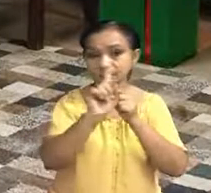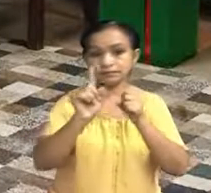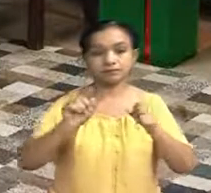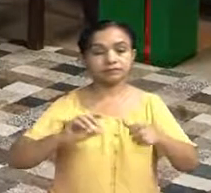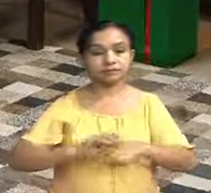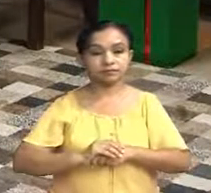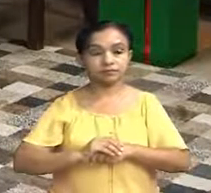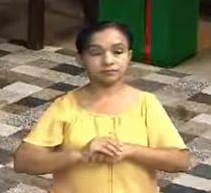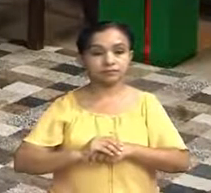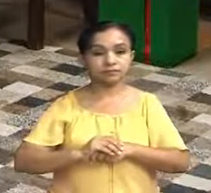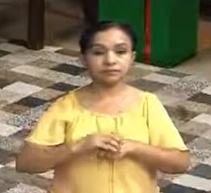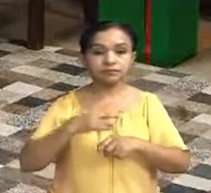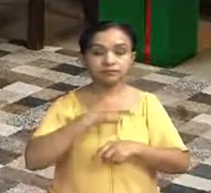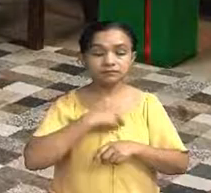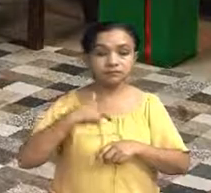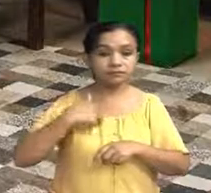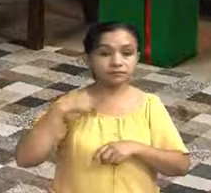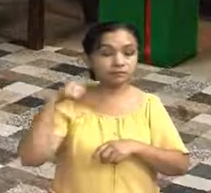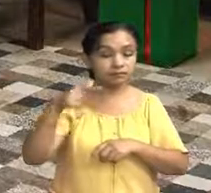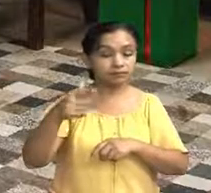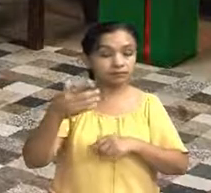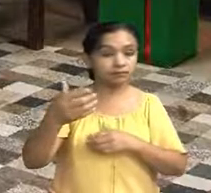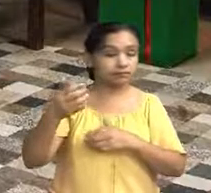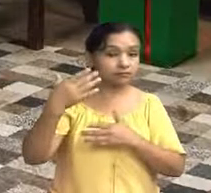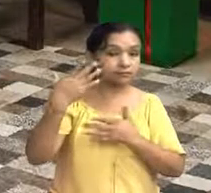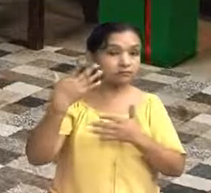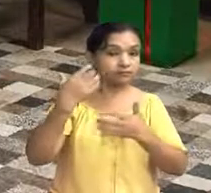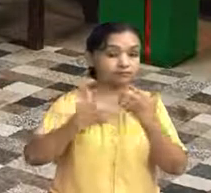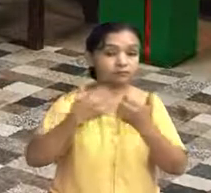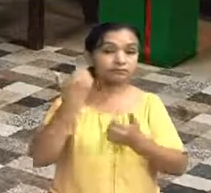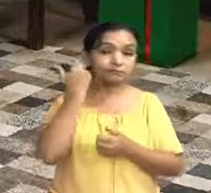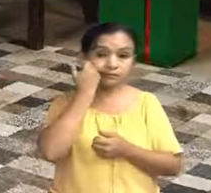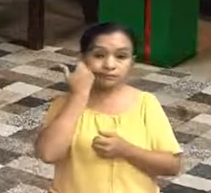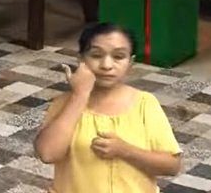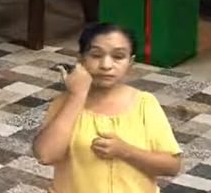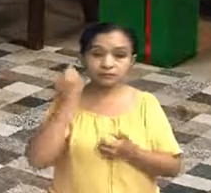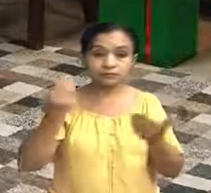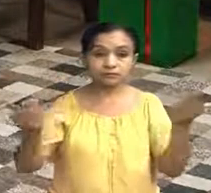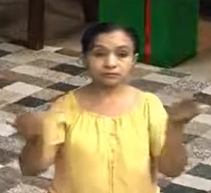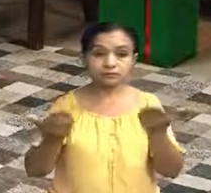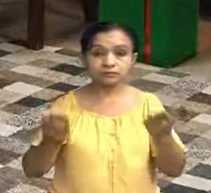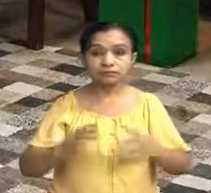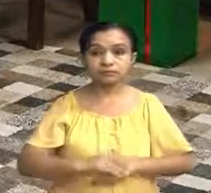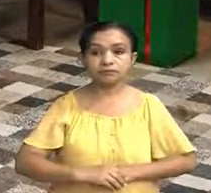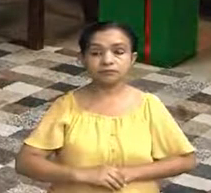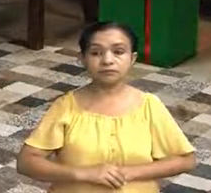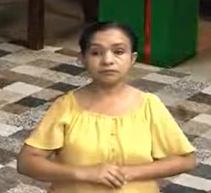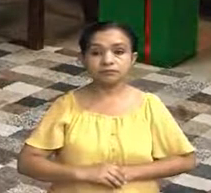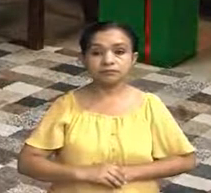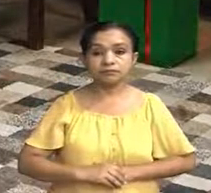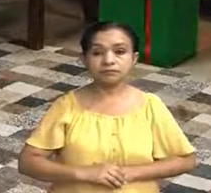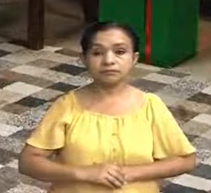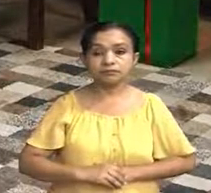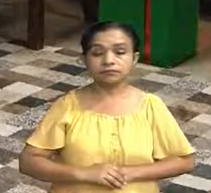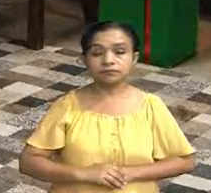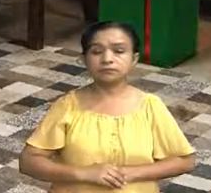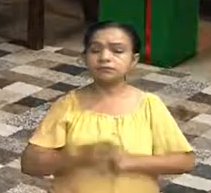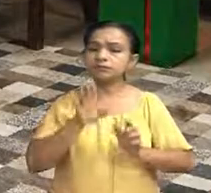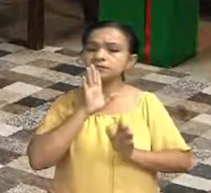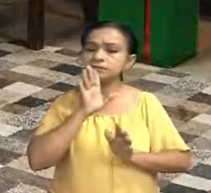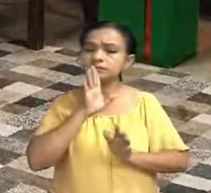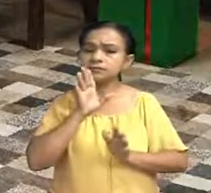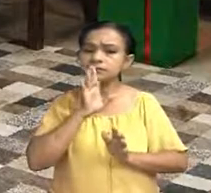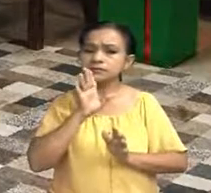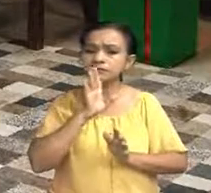no se ve expuesto a este estado, una enfermedad, doctor, la parálisis. Así es. Ya. Ahora hablemos,